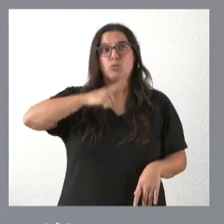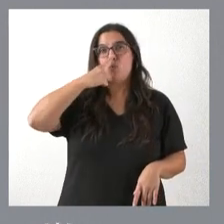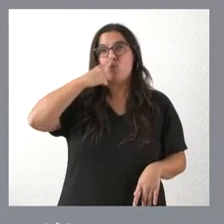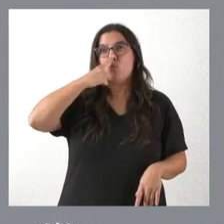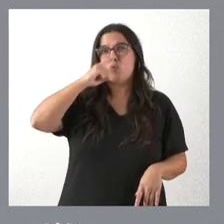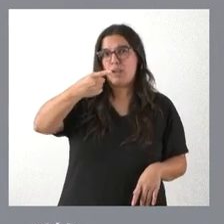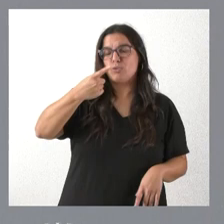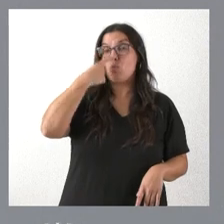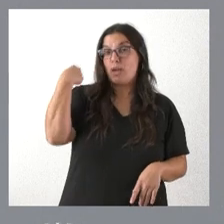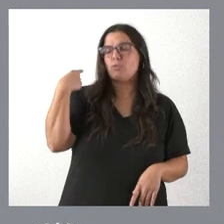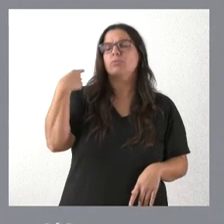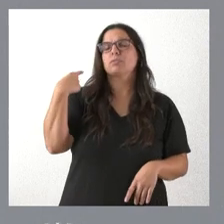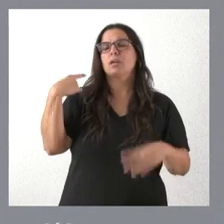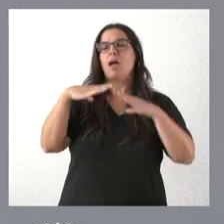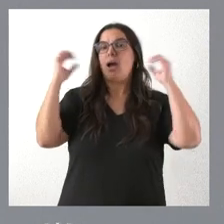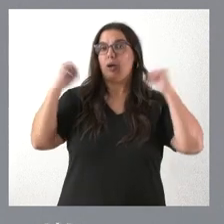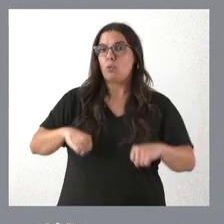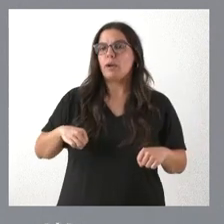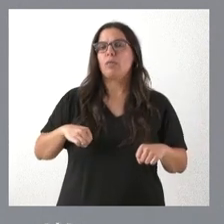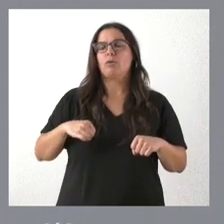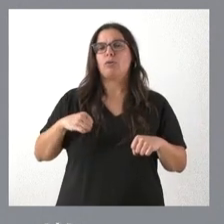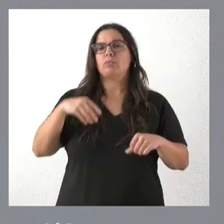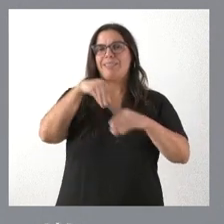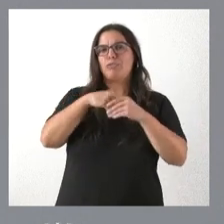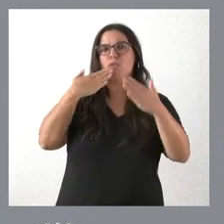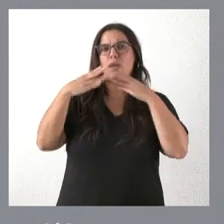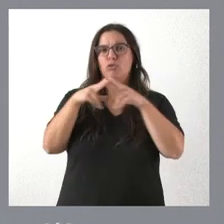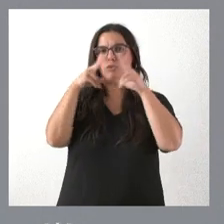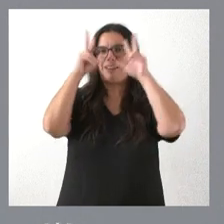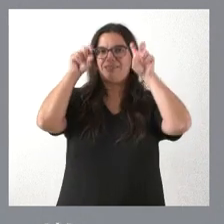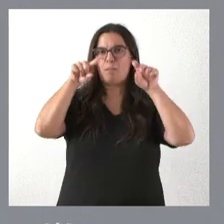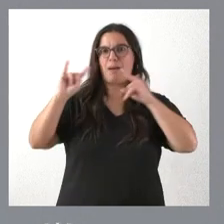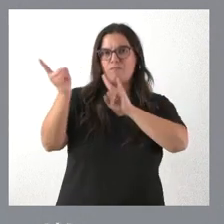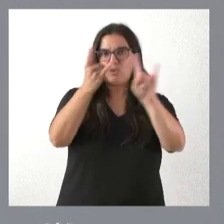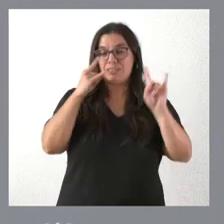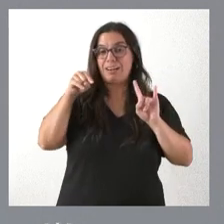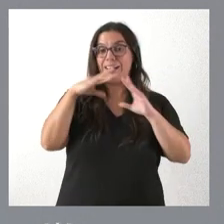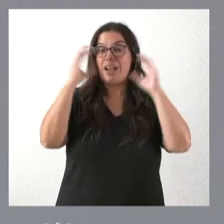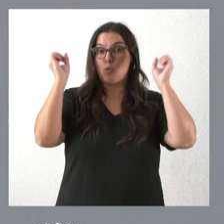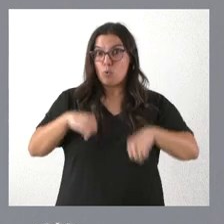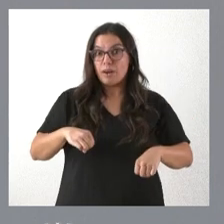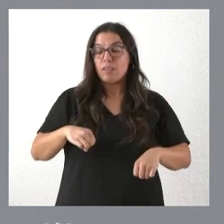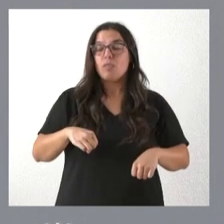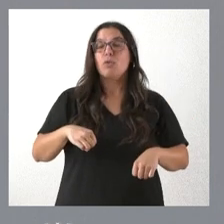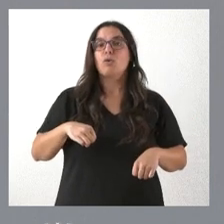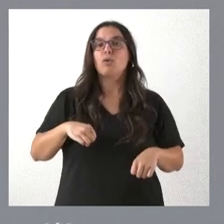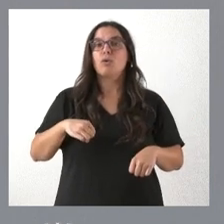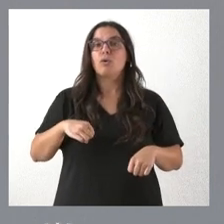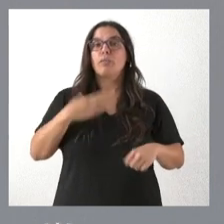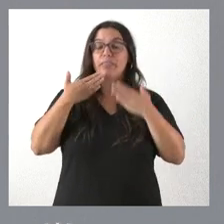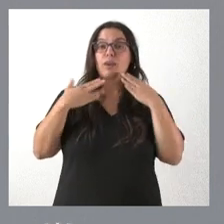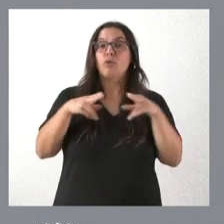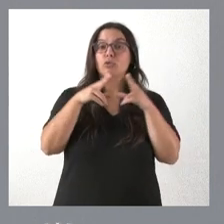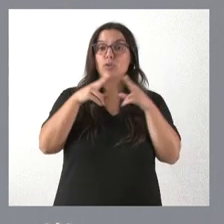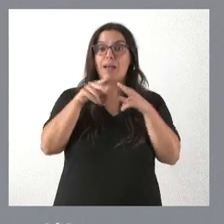un acuerdo en el ámbito del diálogo social en materia forestal ese acuerdo material diálogo social en materia